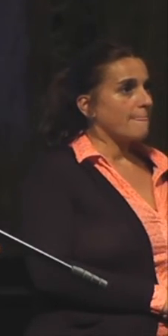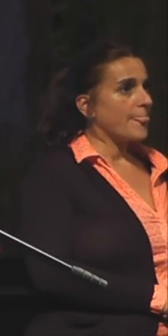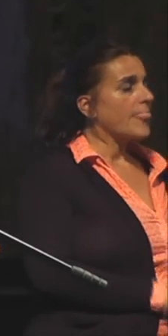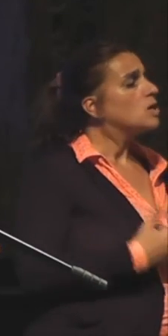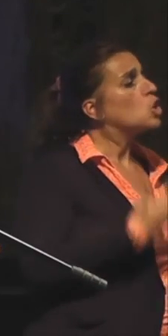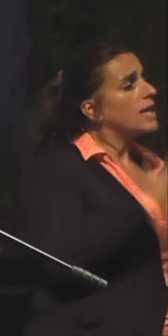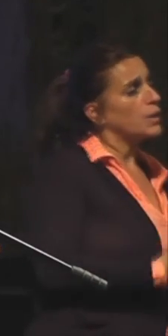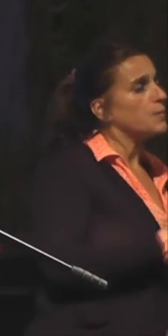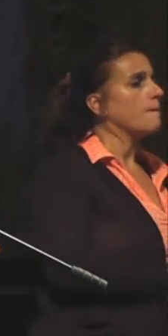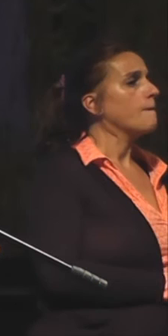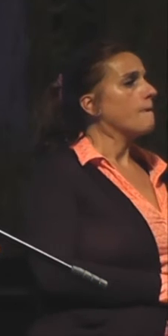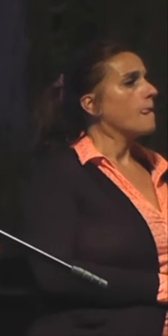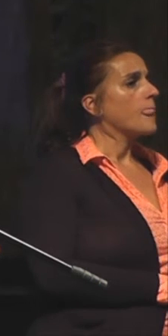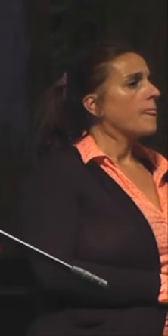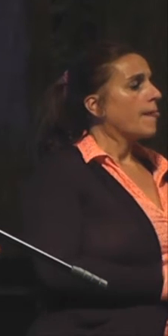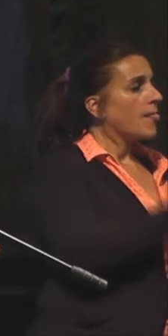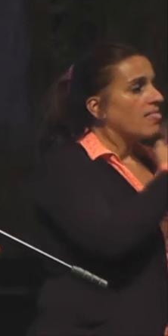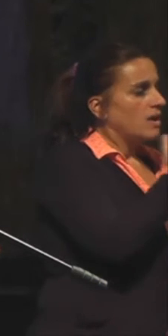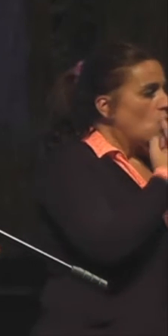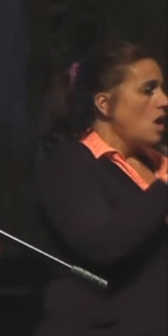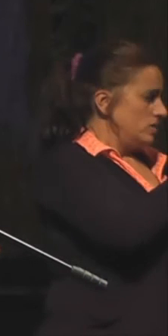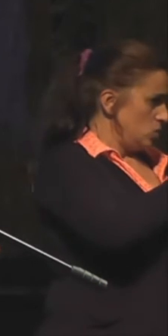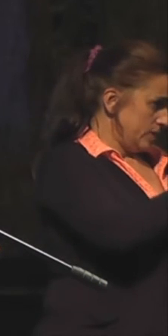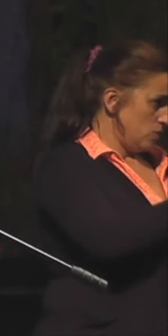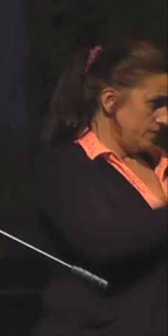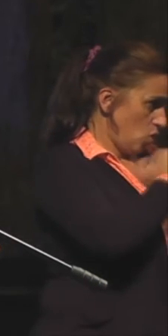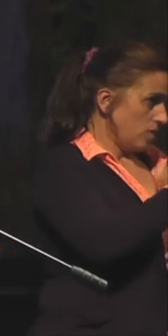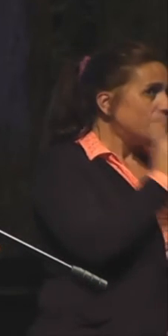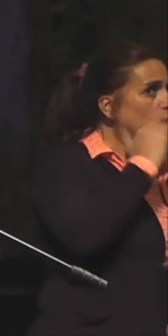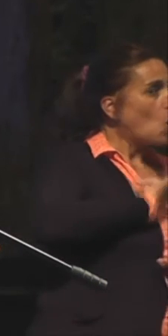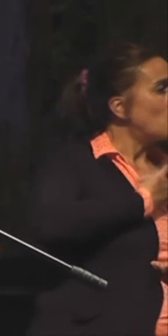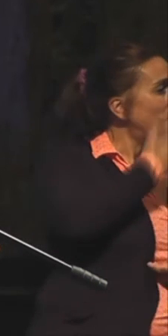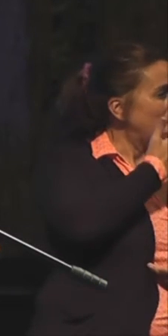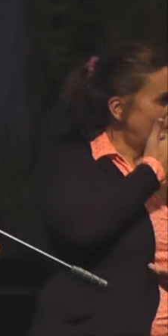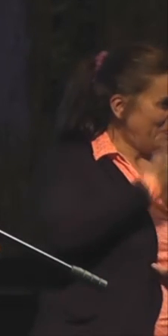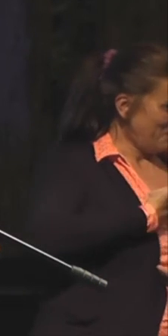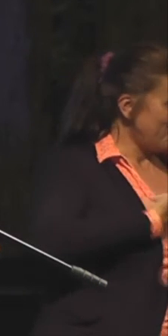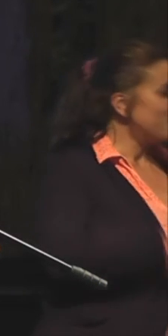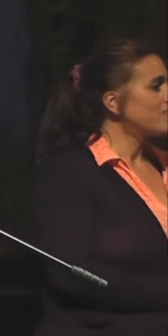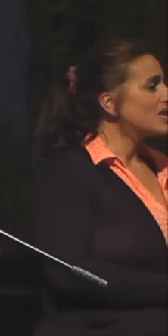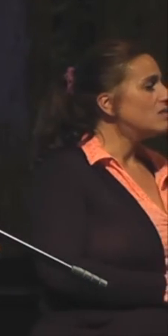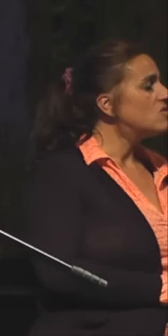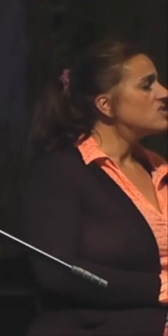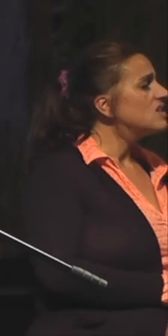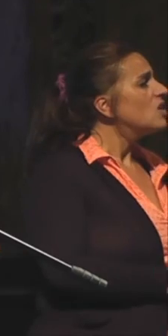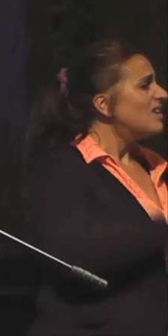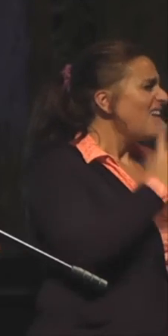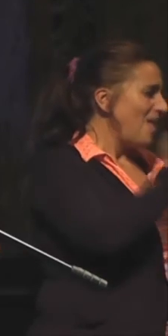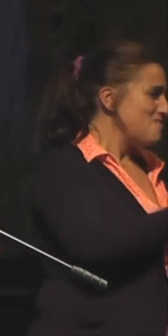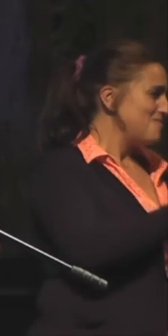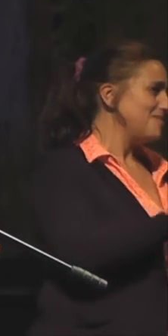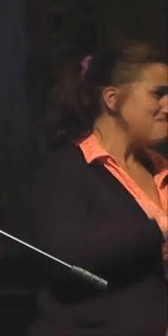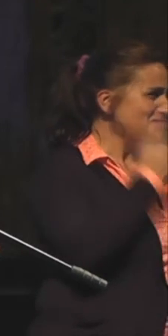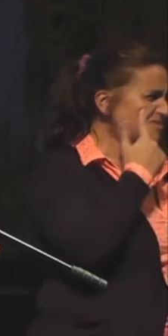quiero citar un episodio que me contó mi padre son los que me conocen